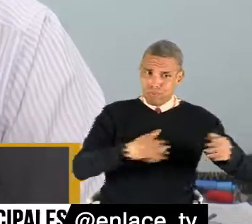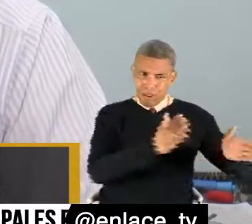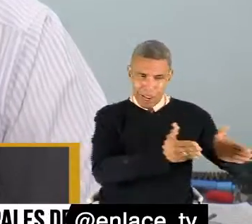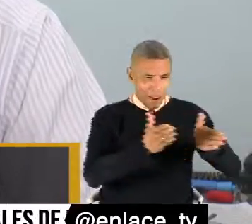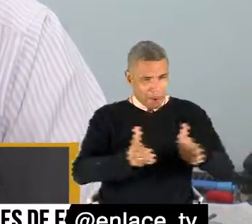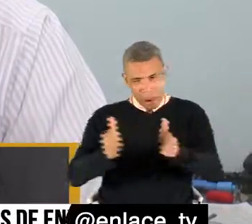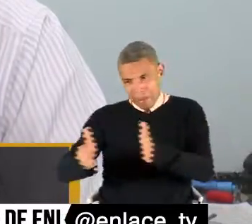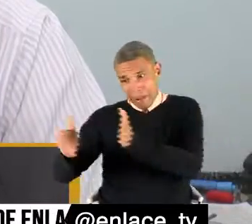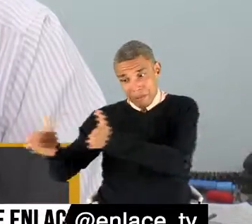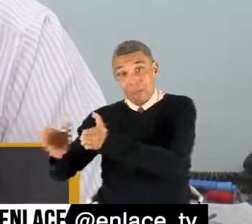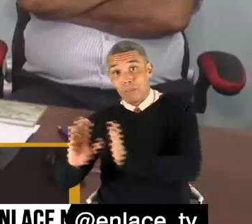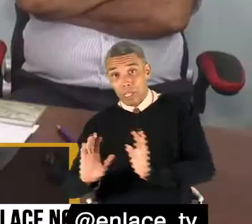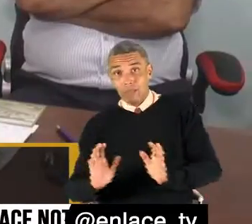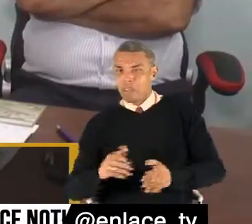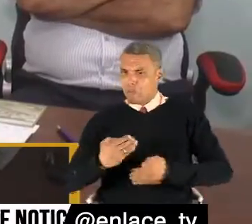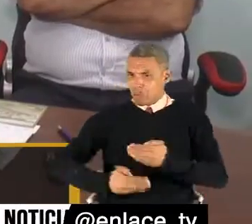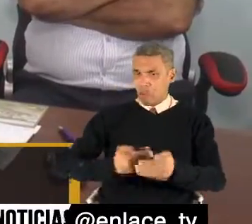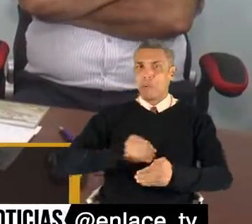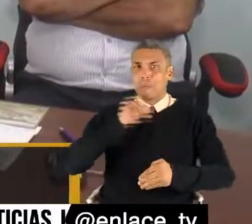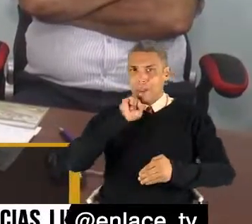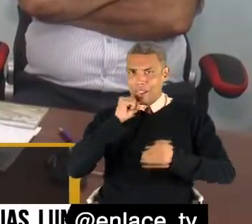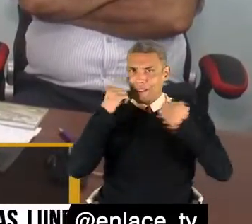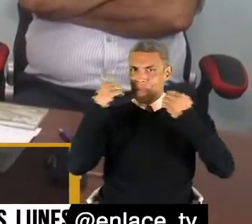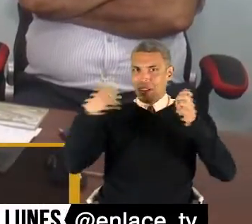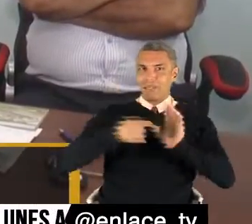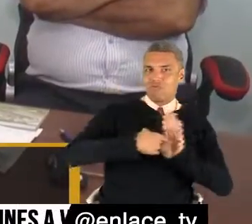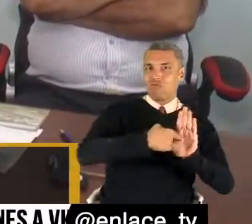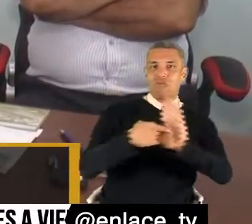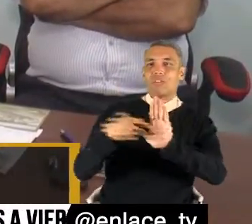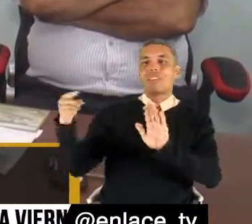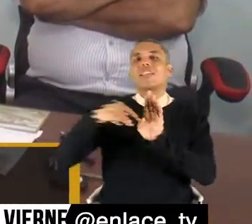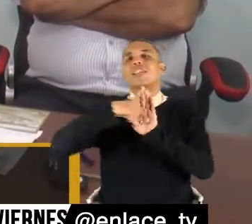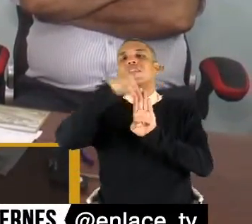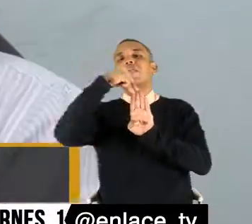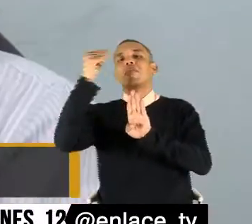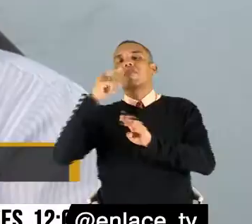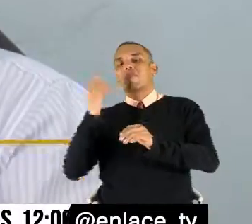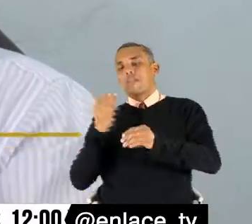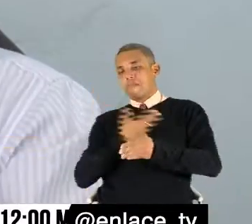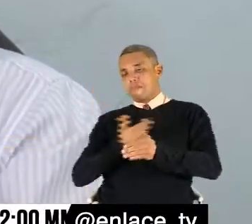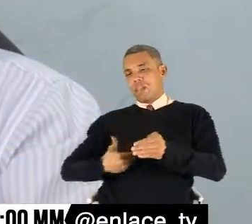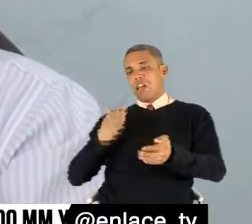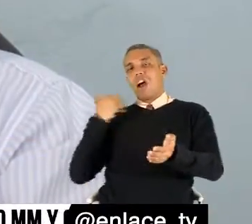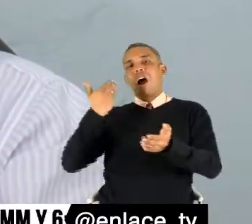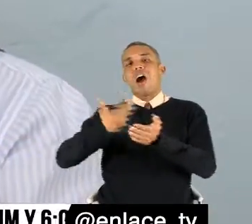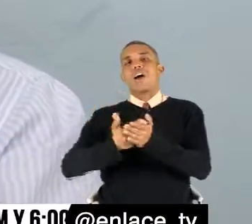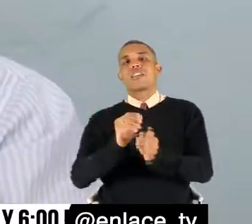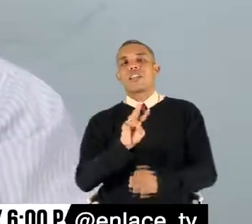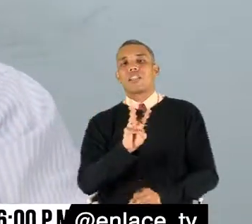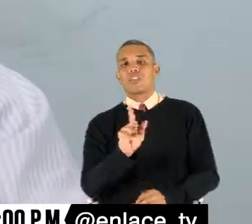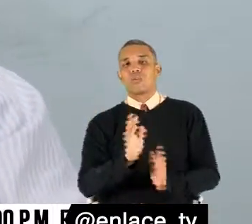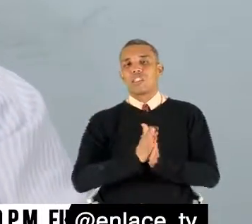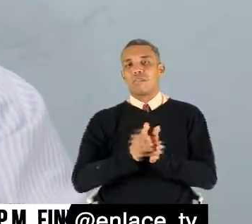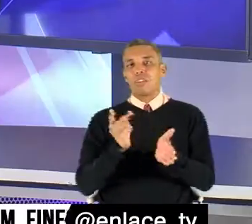forma sobresalga. Carvajal irá como presidente de la Cámara de Comercio de Barranca Bermeja hasta el próximo 31 de